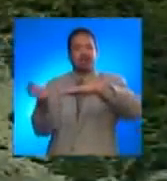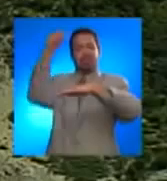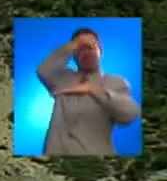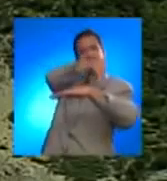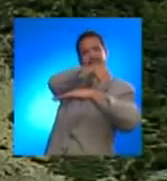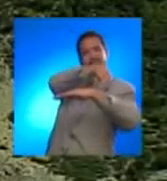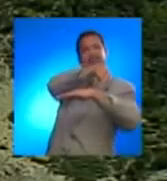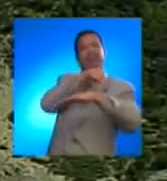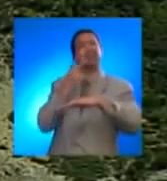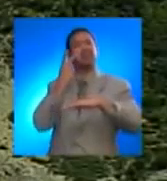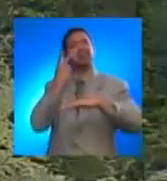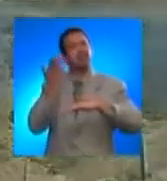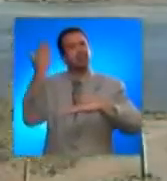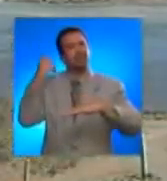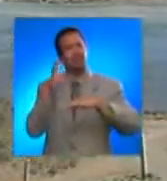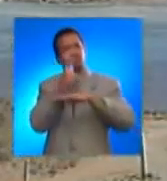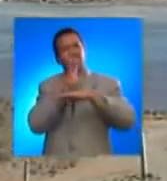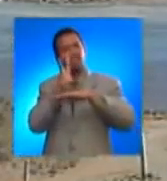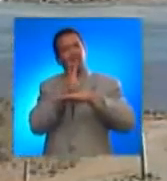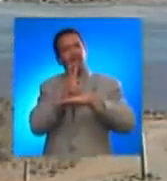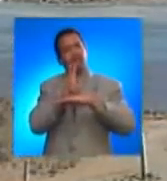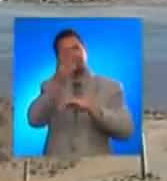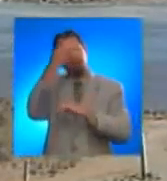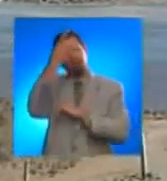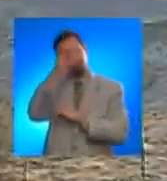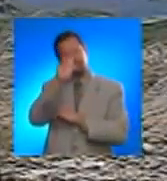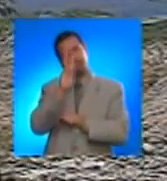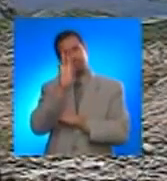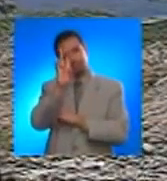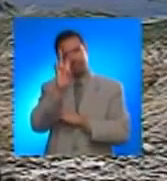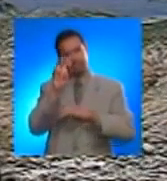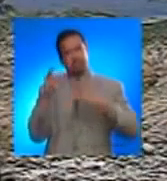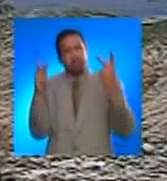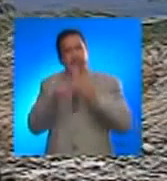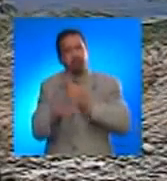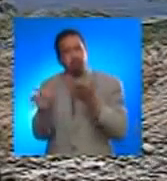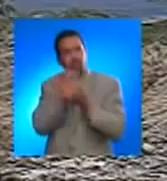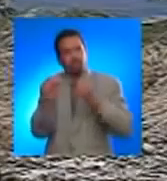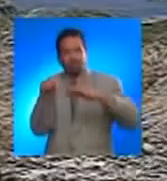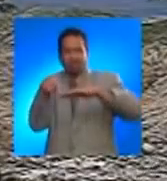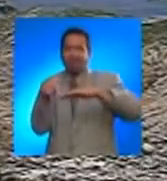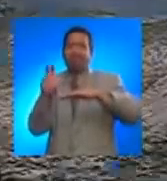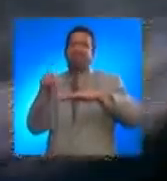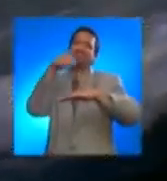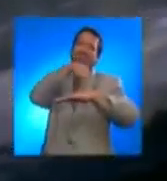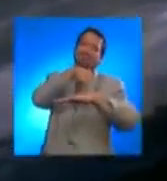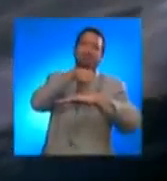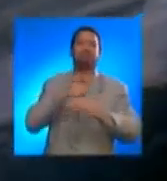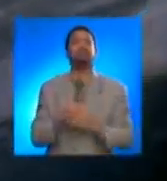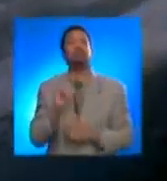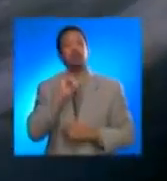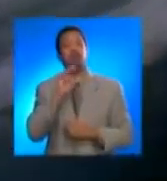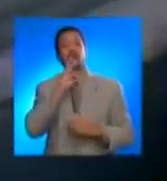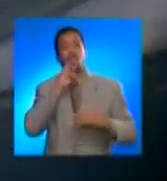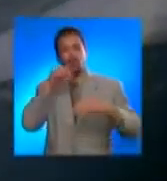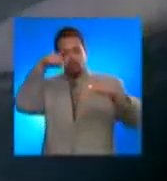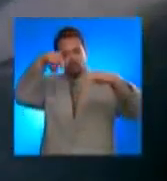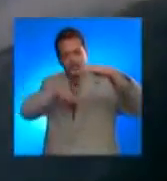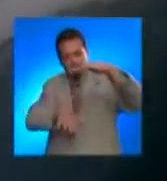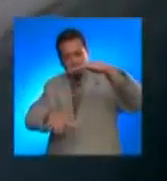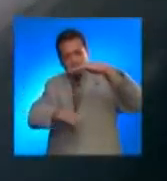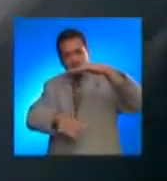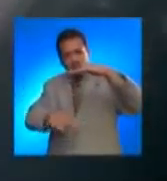más tsunamis que los de 1867, 1918 y 1946. Cuando un tsunami